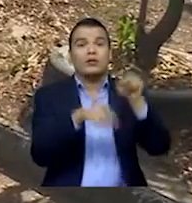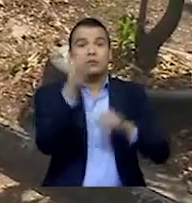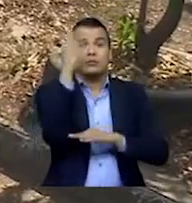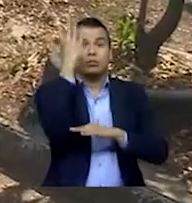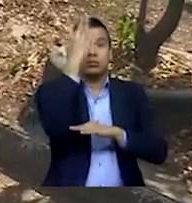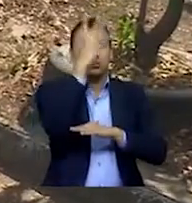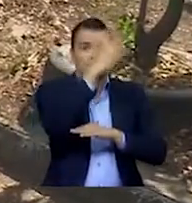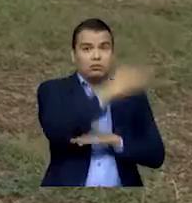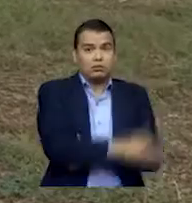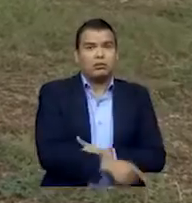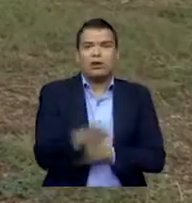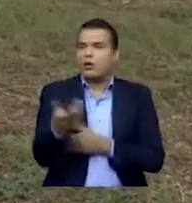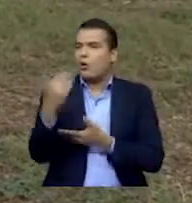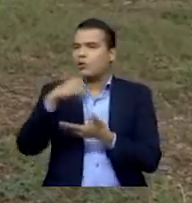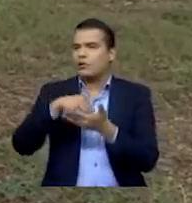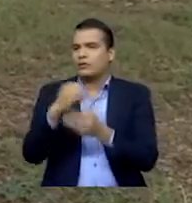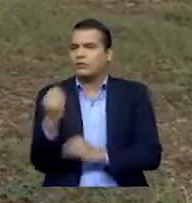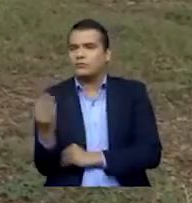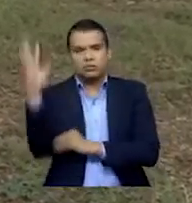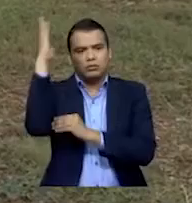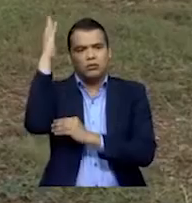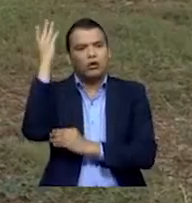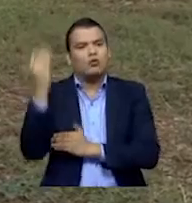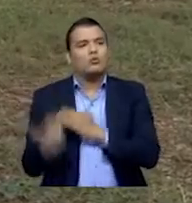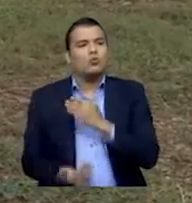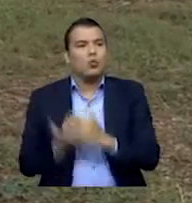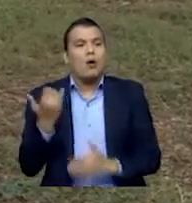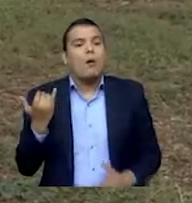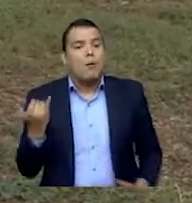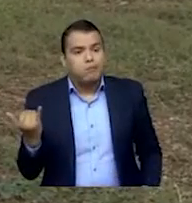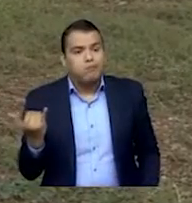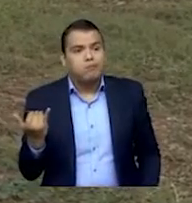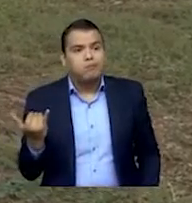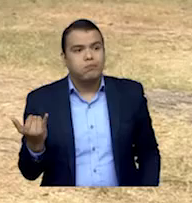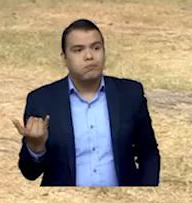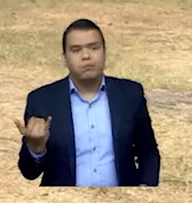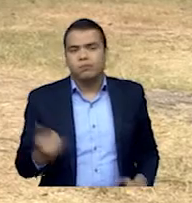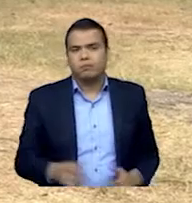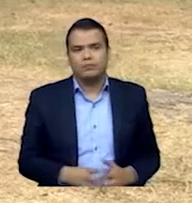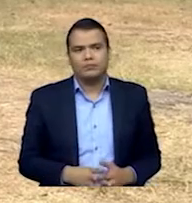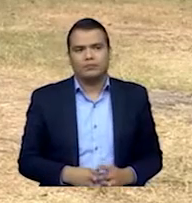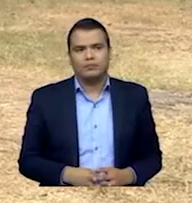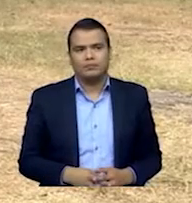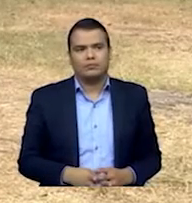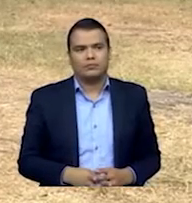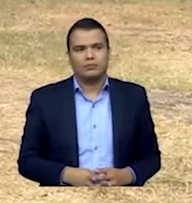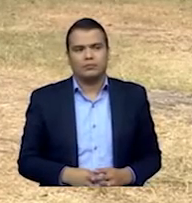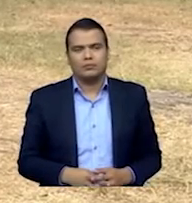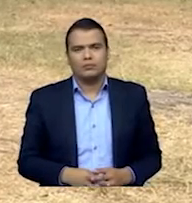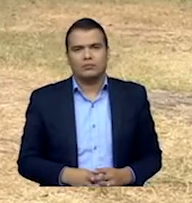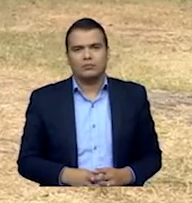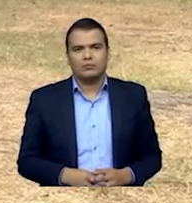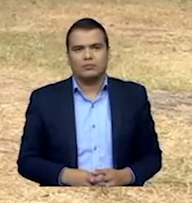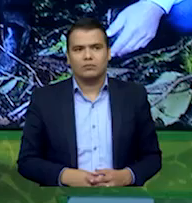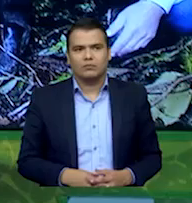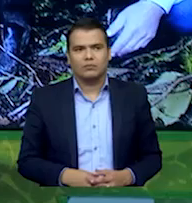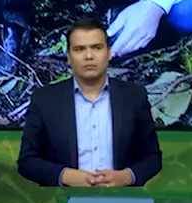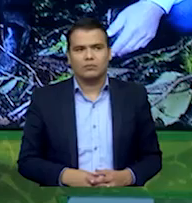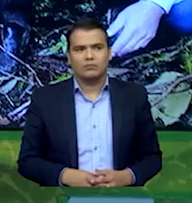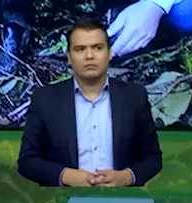decir que por cada árbol aprovechado se sembrará otro en la misma área con el fin de mantener la zona intacta en cuanto a cantidad de